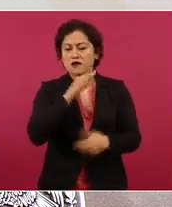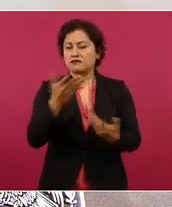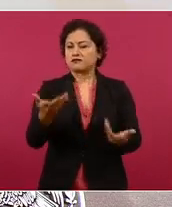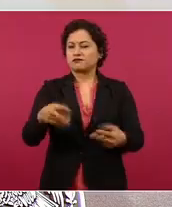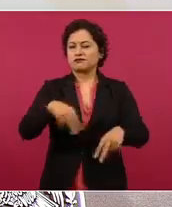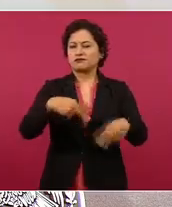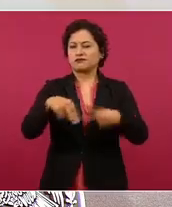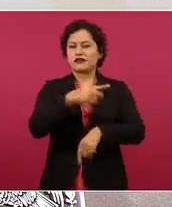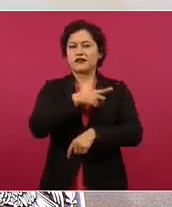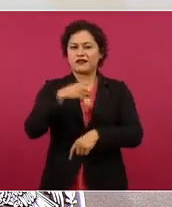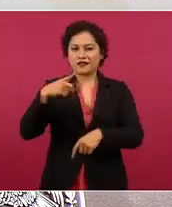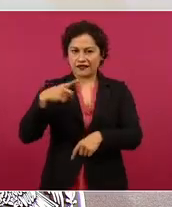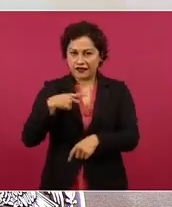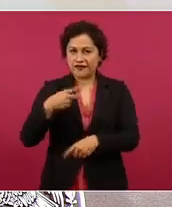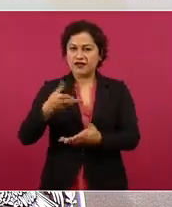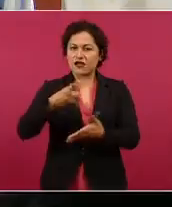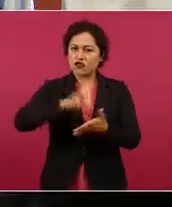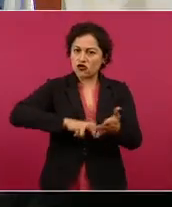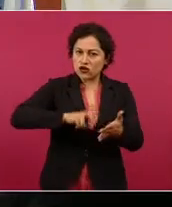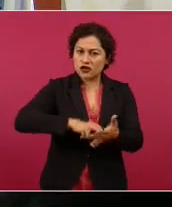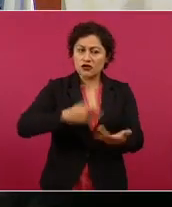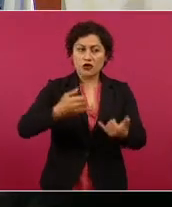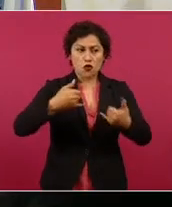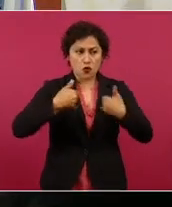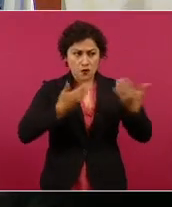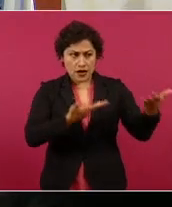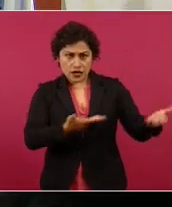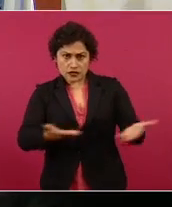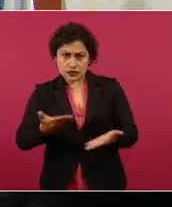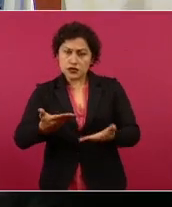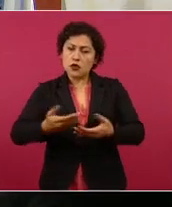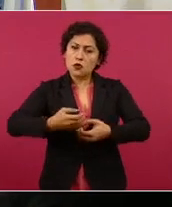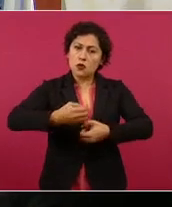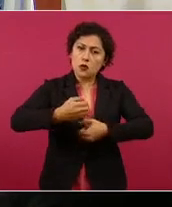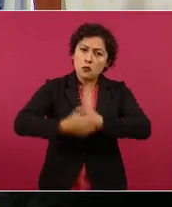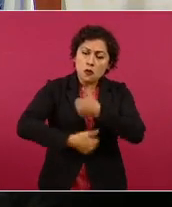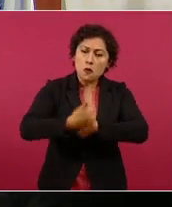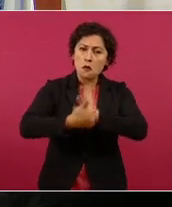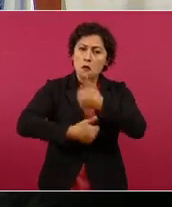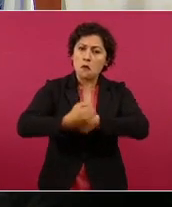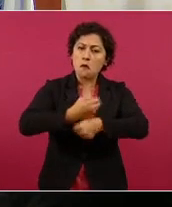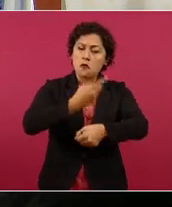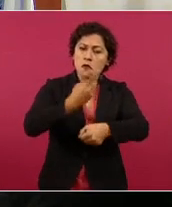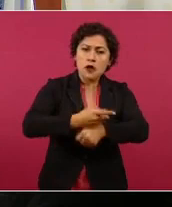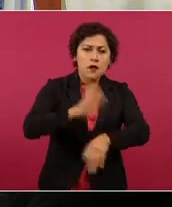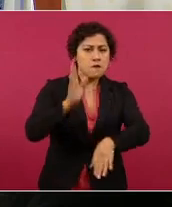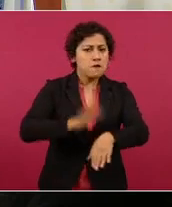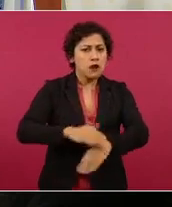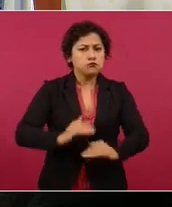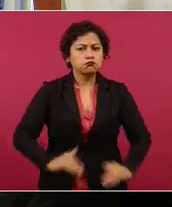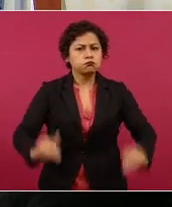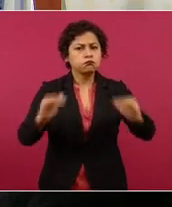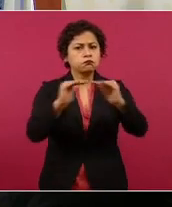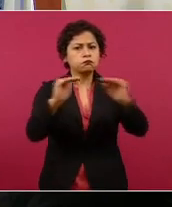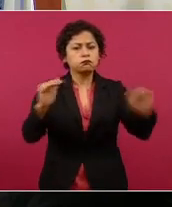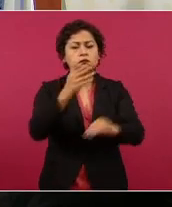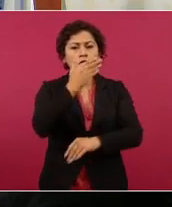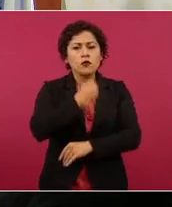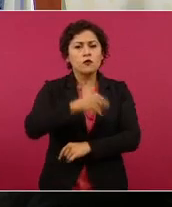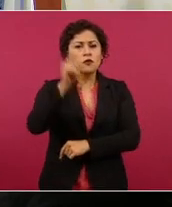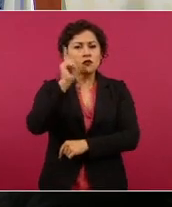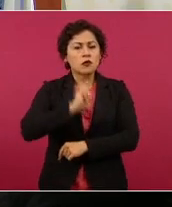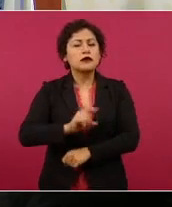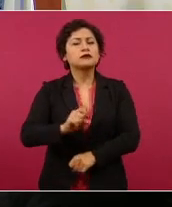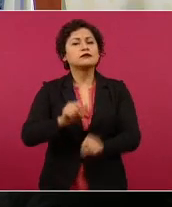perseguir. La intención es que nuestros jóvenes tengan mejores oportunidades, que haya igualdad entre hombres y mujeres y que tengamos